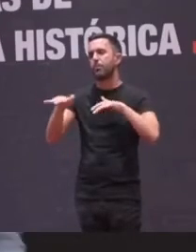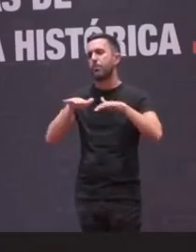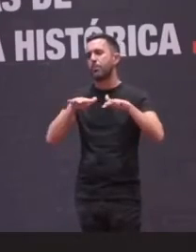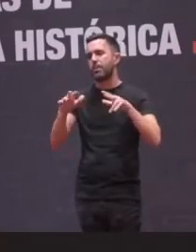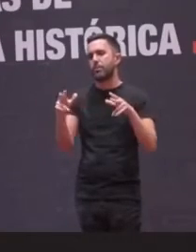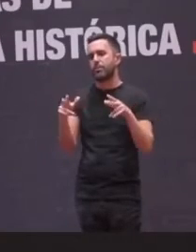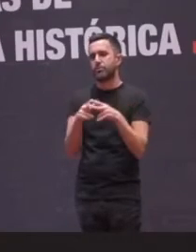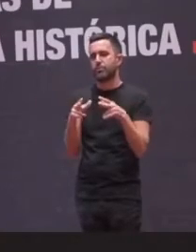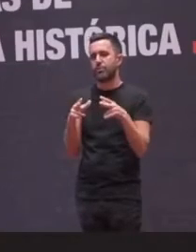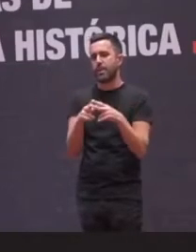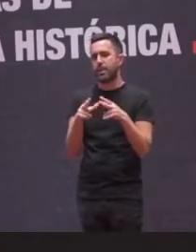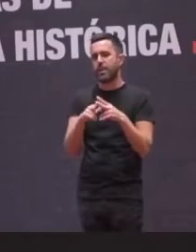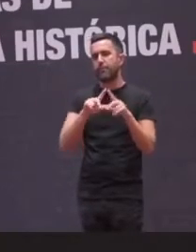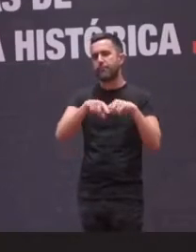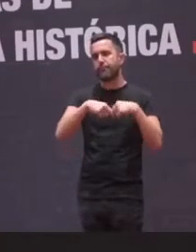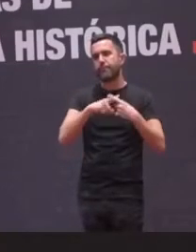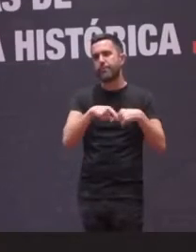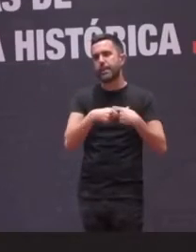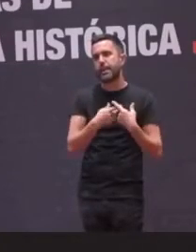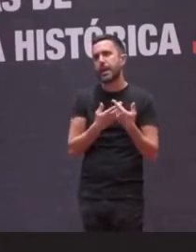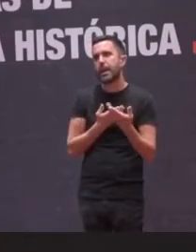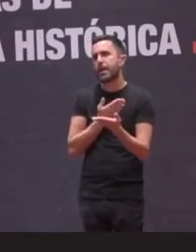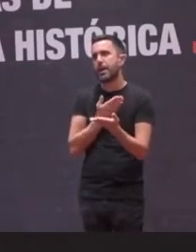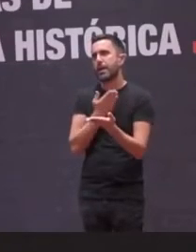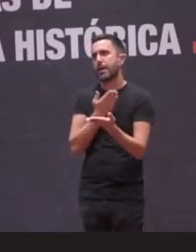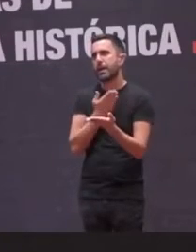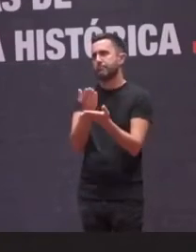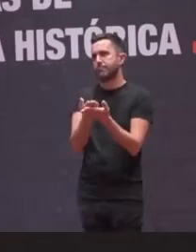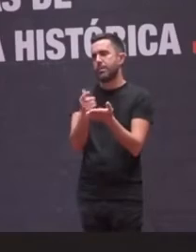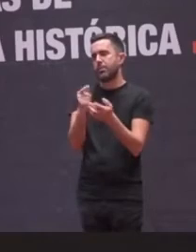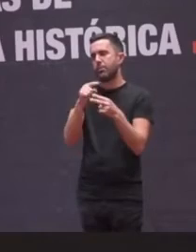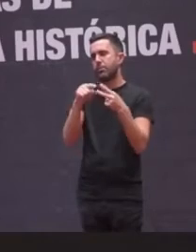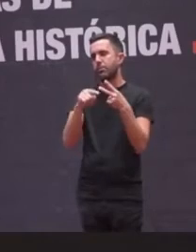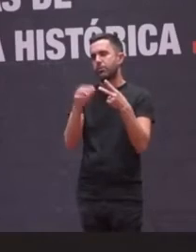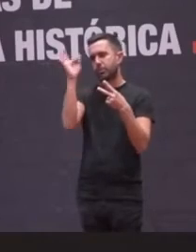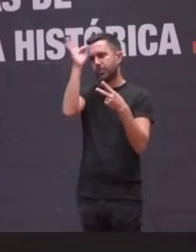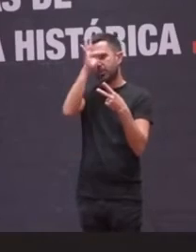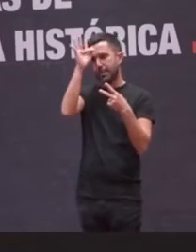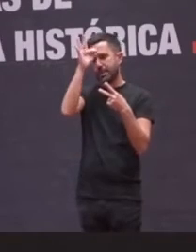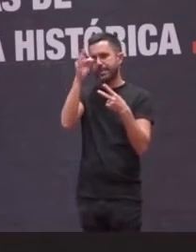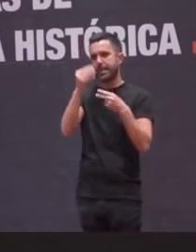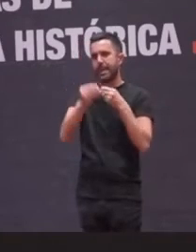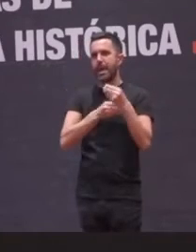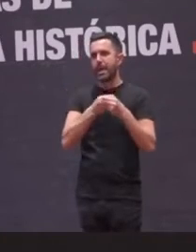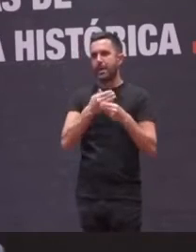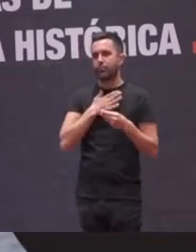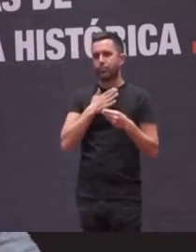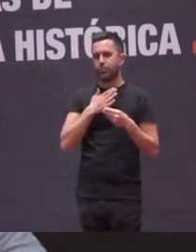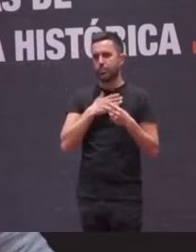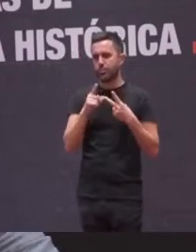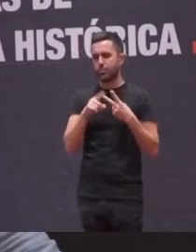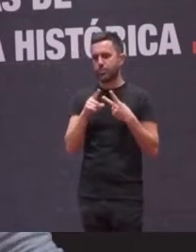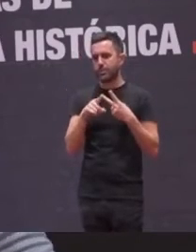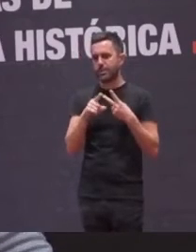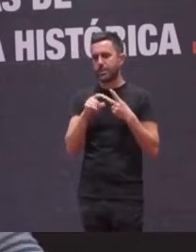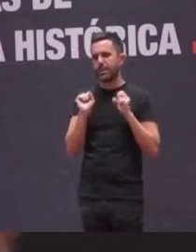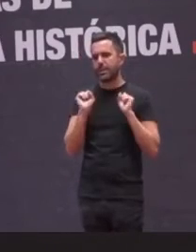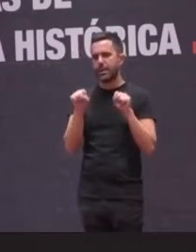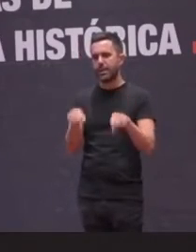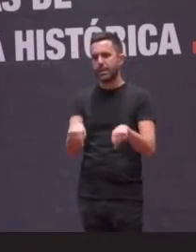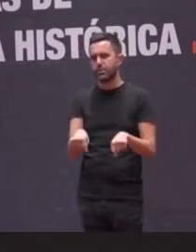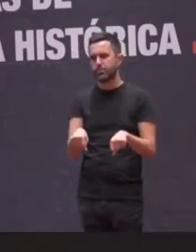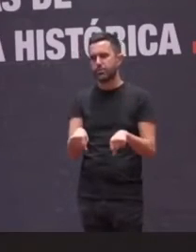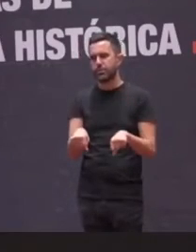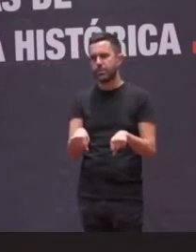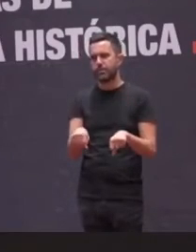A familia invoca dúas teorías, a dos actos propios e a do retraso desleal. Que é